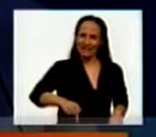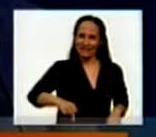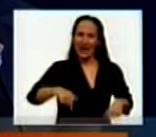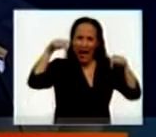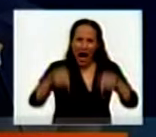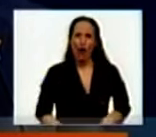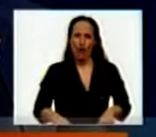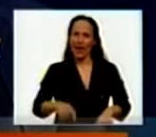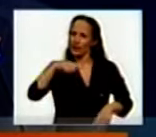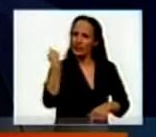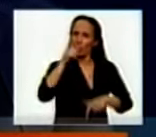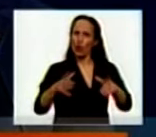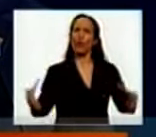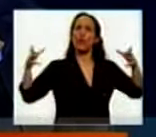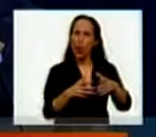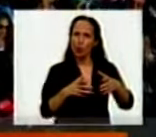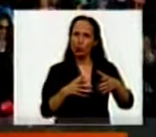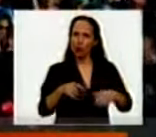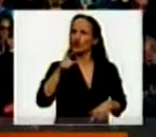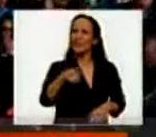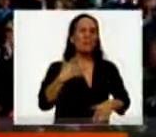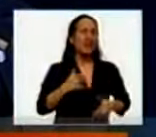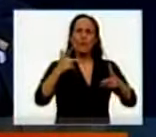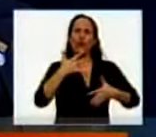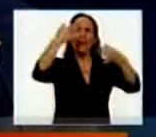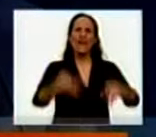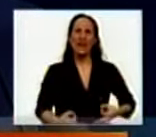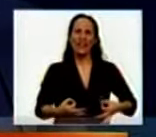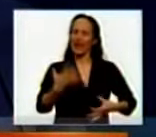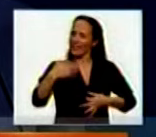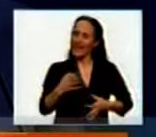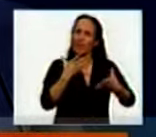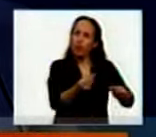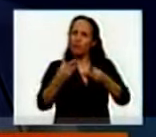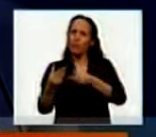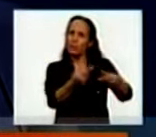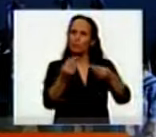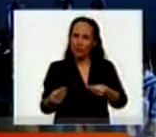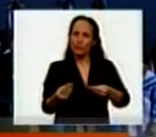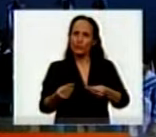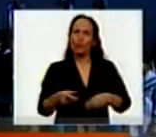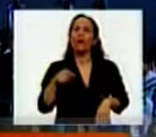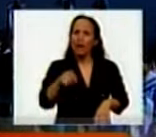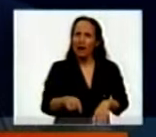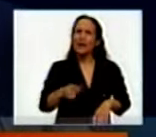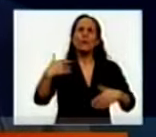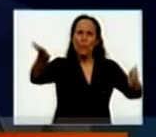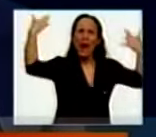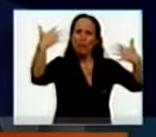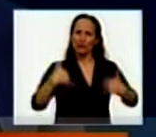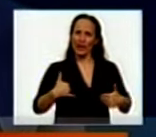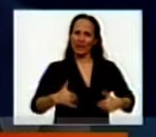ahora. Y es juntos, y es con la verdad, y es con la solidaridad. ¡Y vamos,